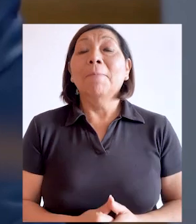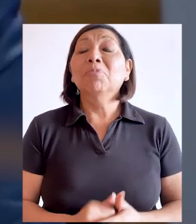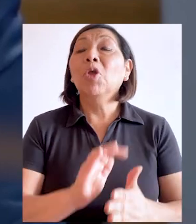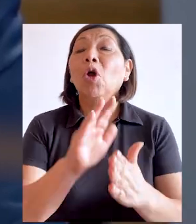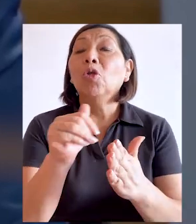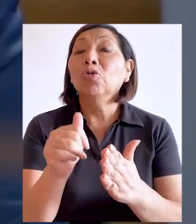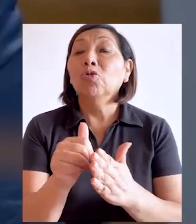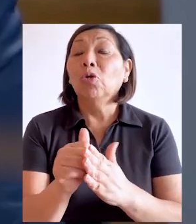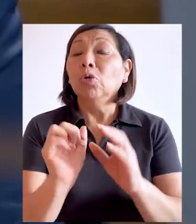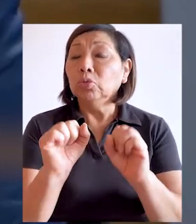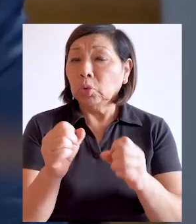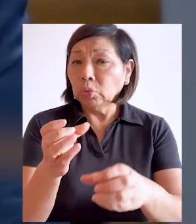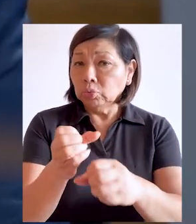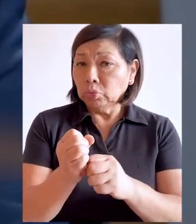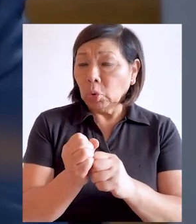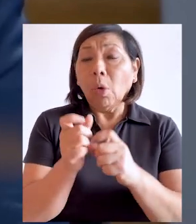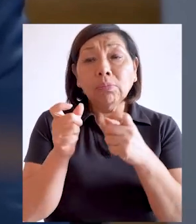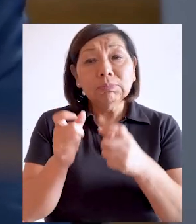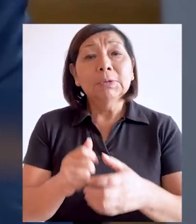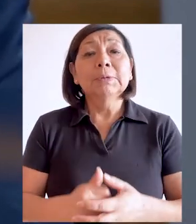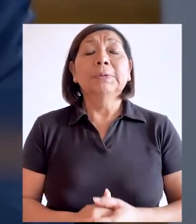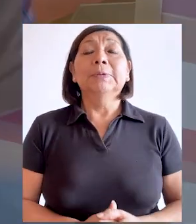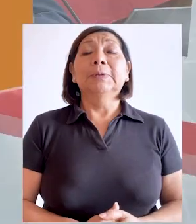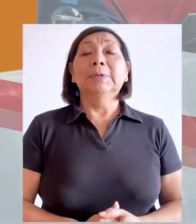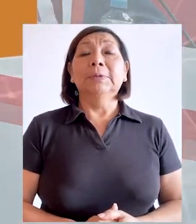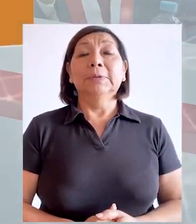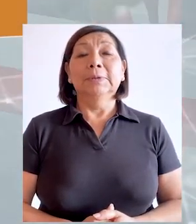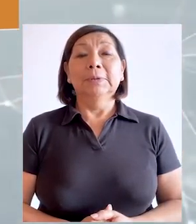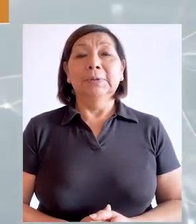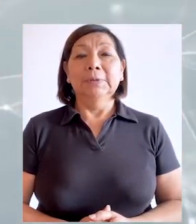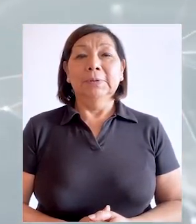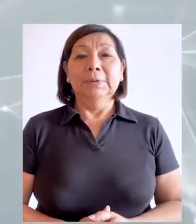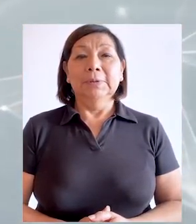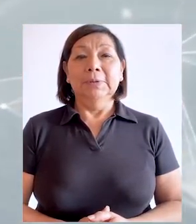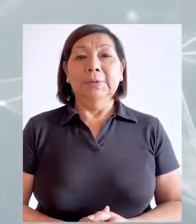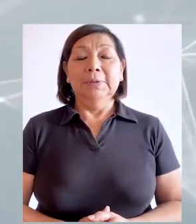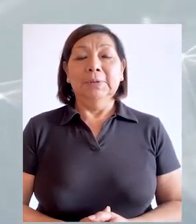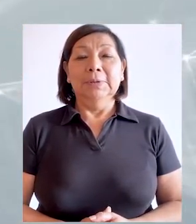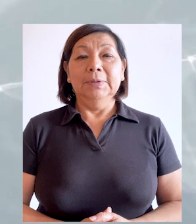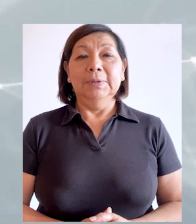contemporánea. Todos los dignatarios están sujetos a control.